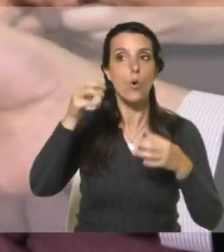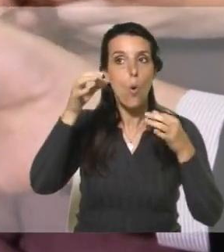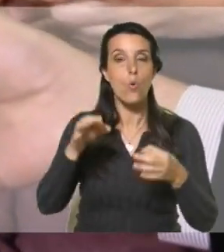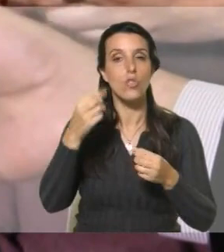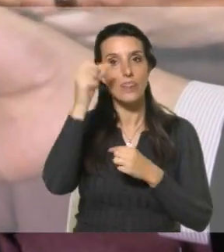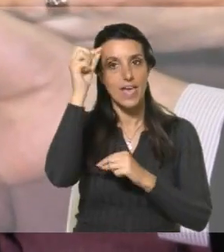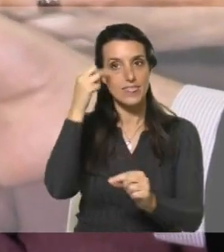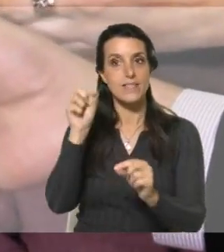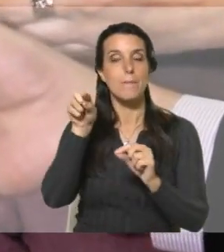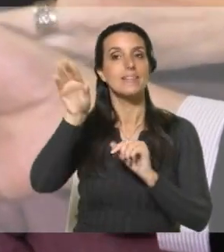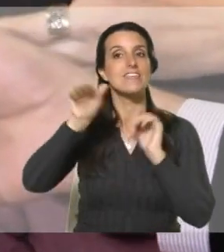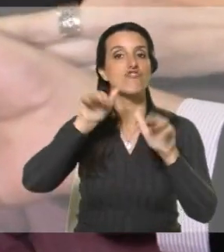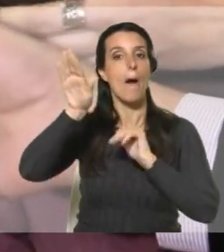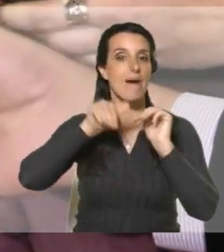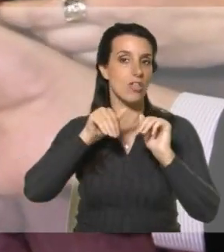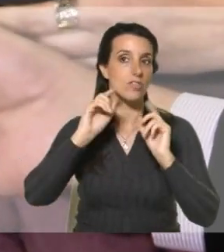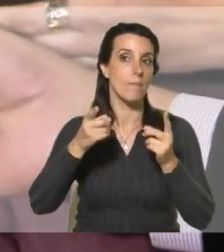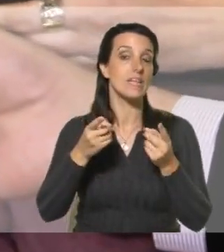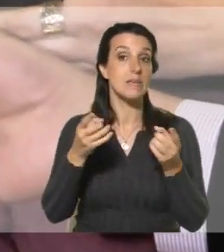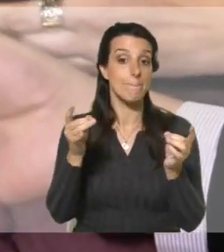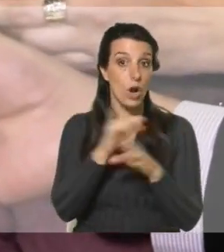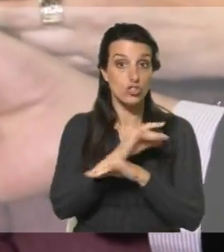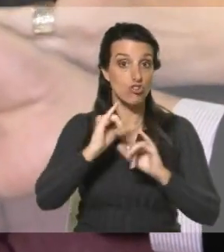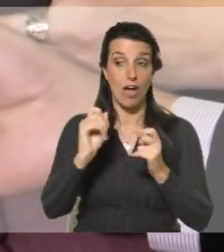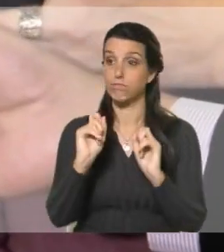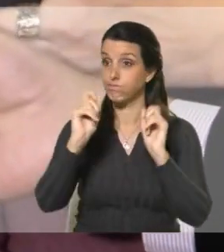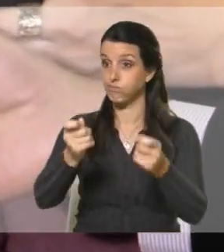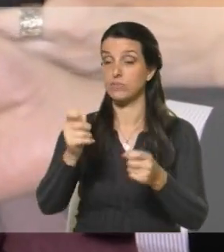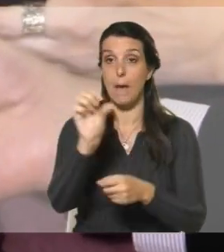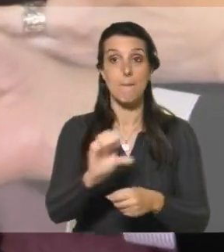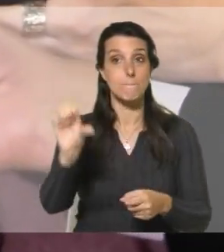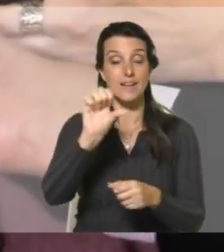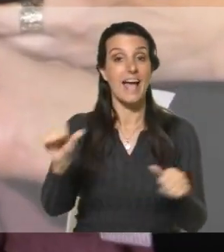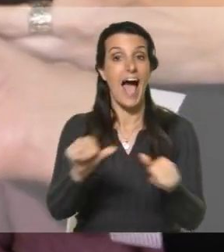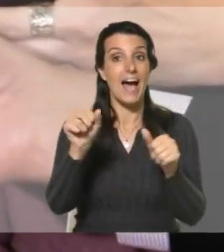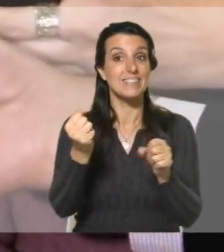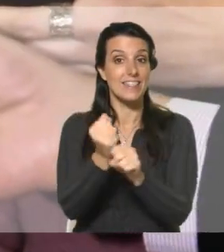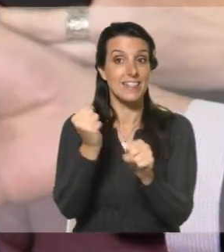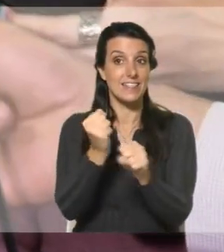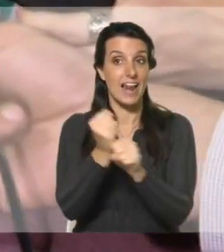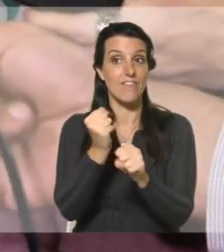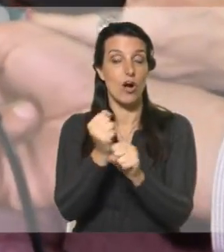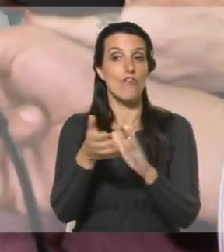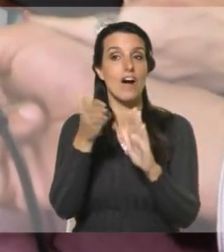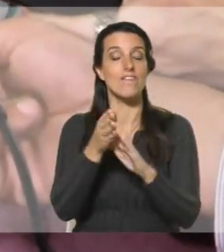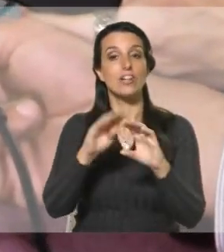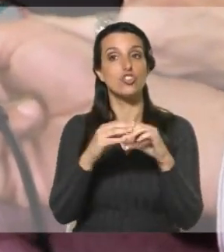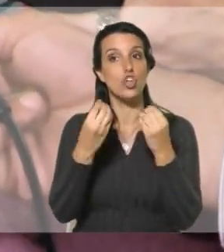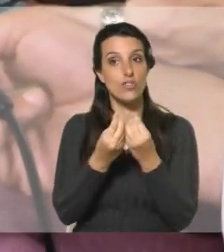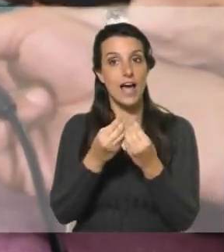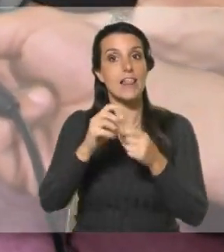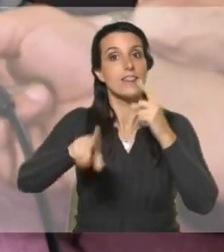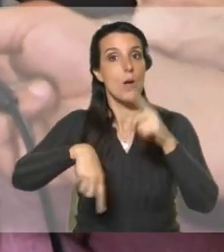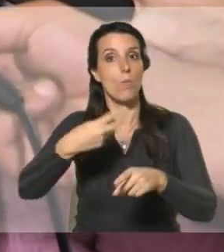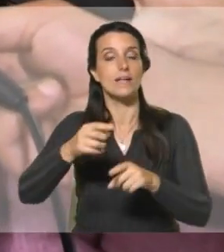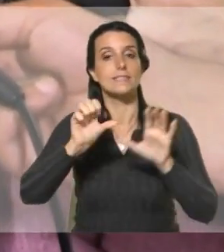los detalles para ese llamado a licitación y una vez que esté adjudicado la empresa que realizará el trabajo, estamos estimando que luego de ello,